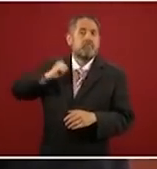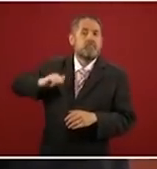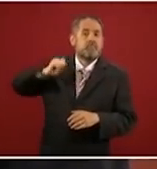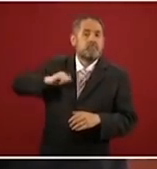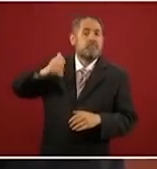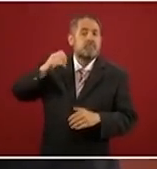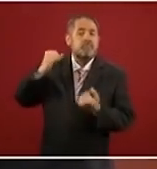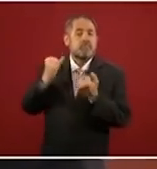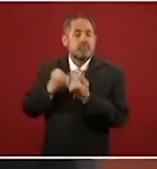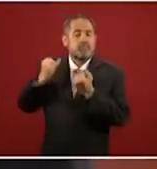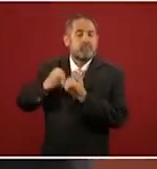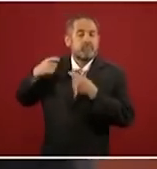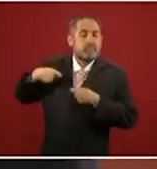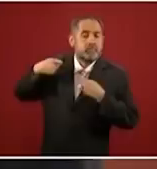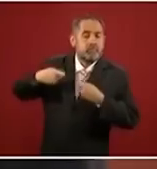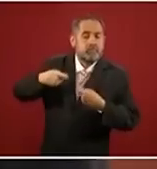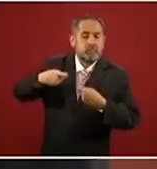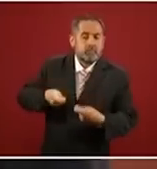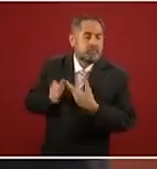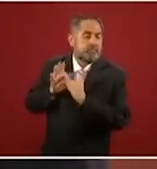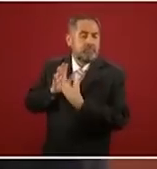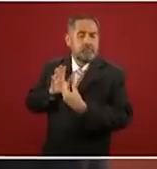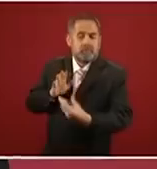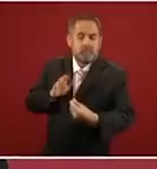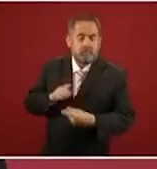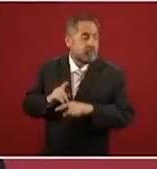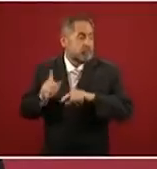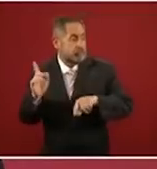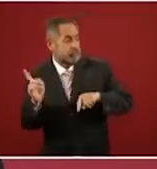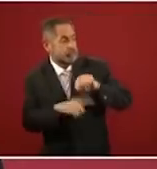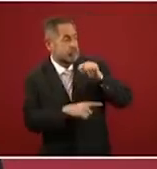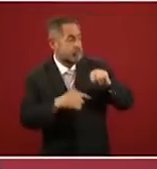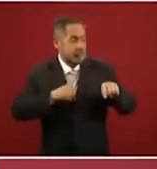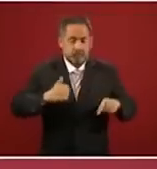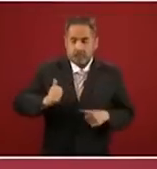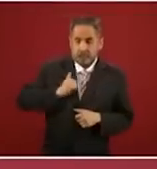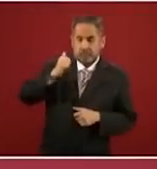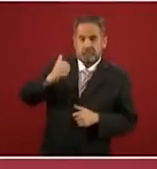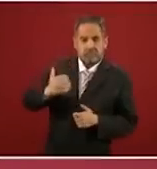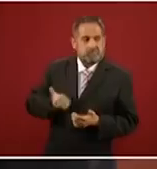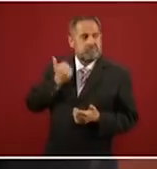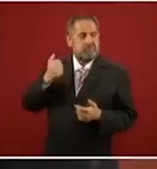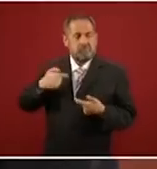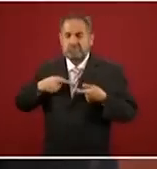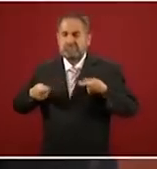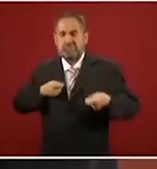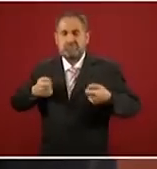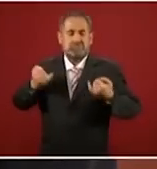el mismo modelo no es el quítate tú porque quiero yo